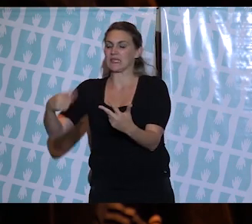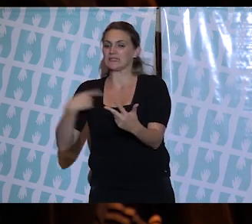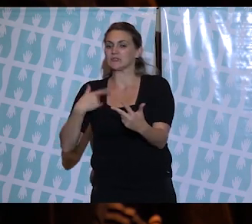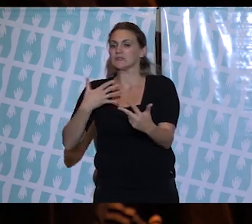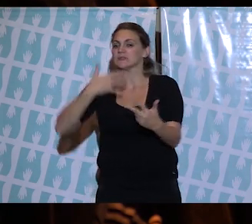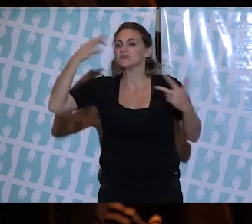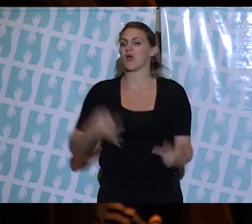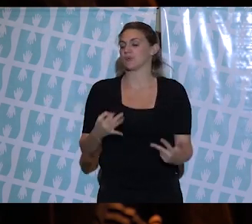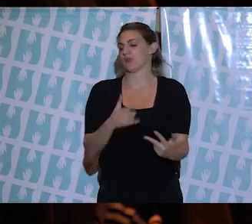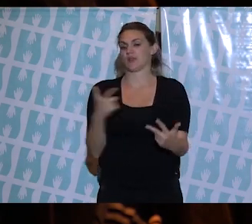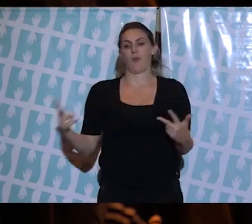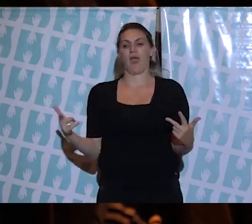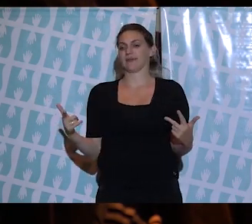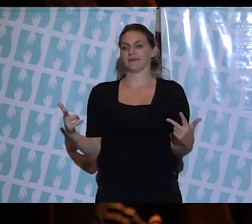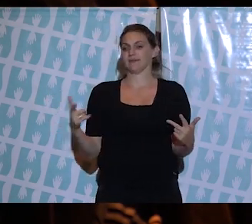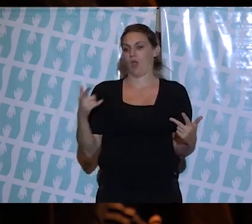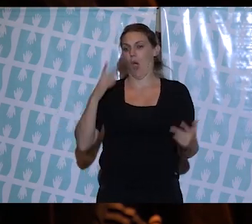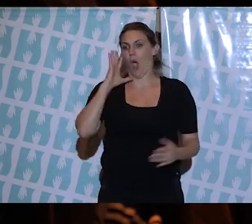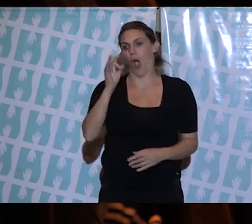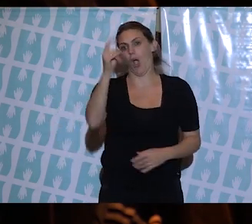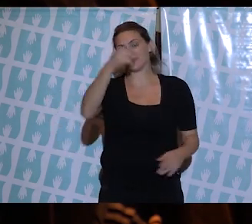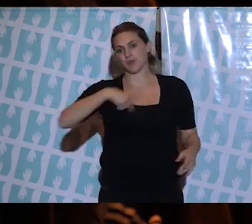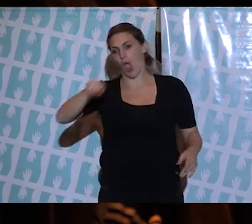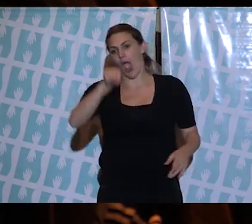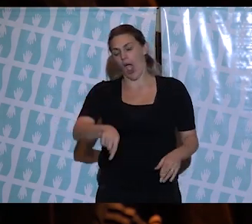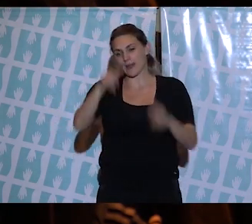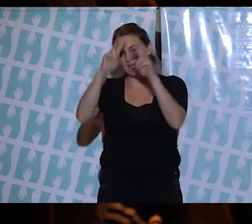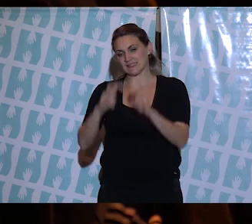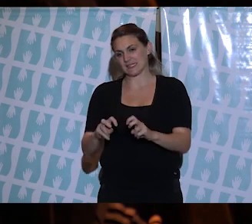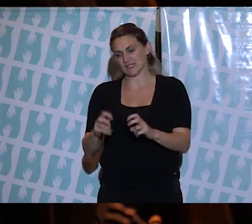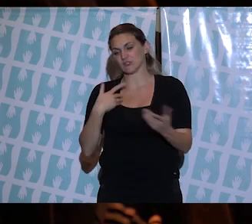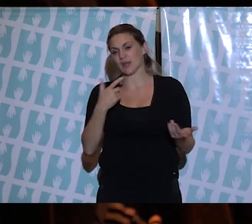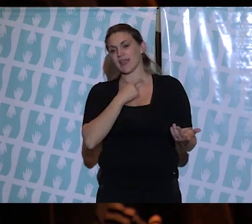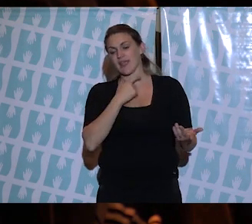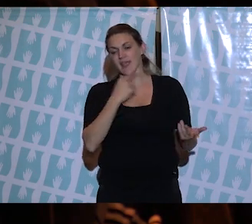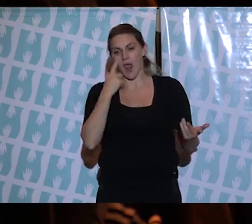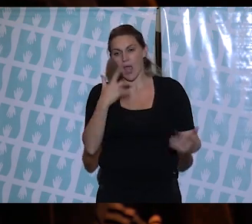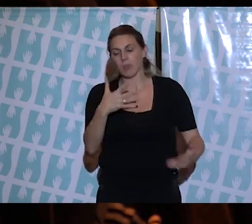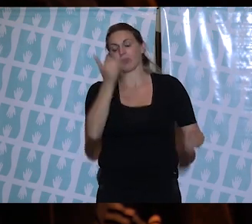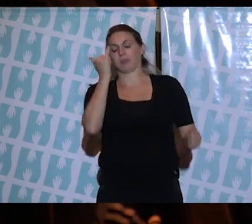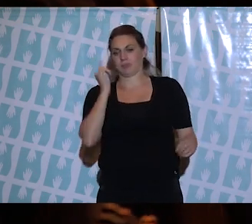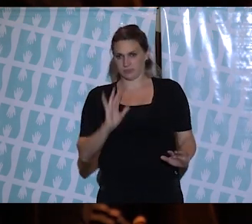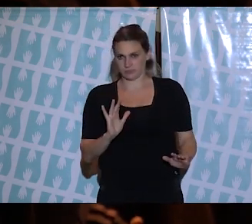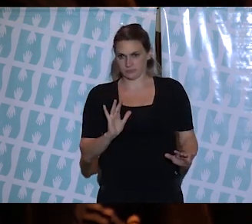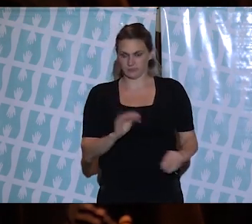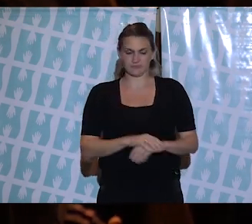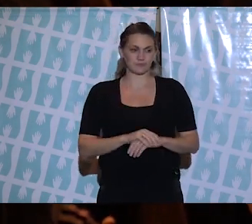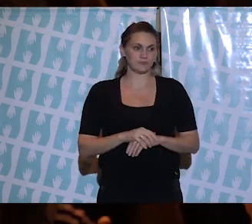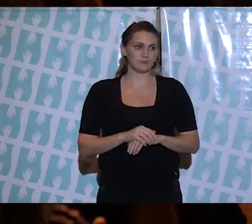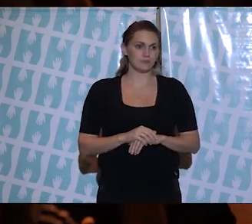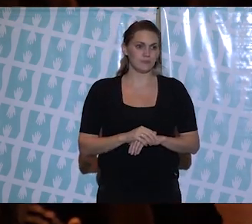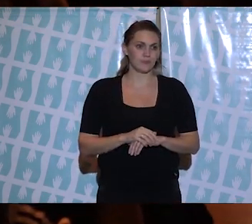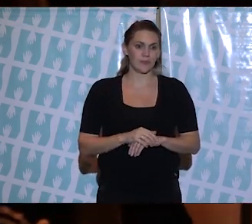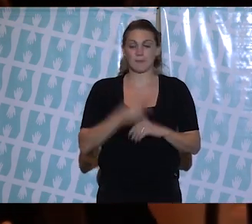que por supuesto está en la mente de los que buscan biomarcadores. La última pregunta. Bueno,